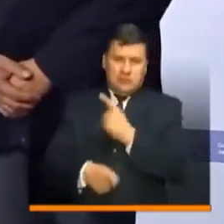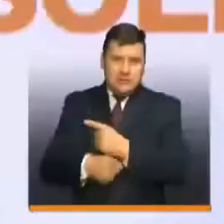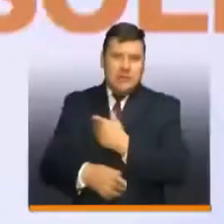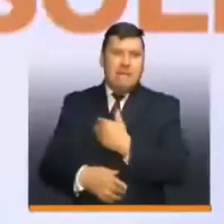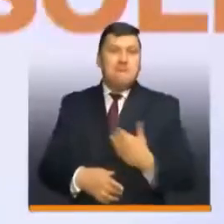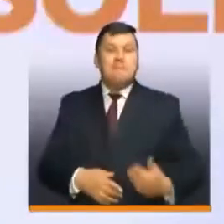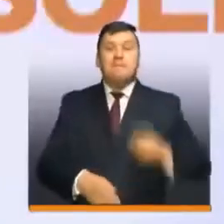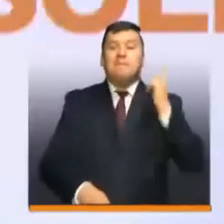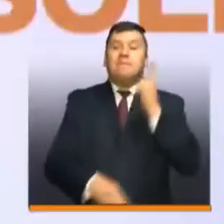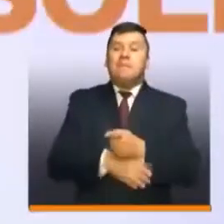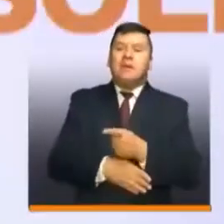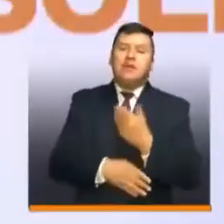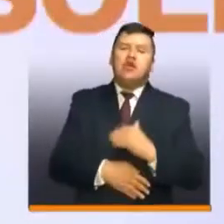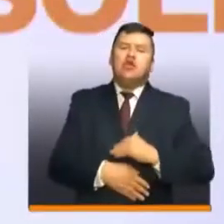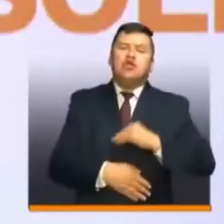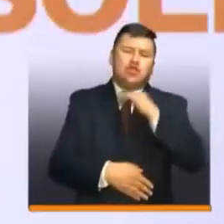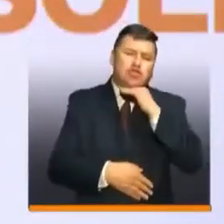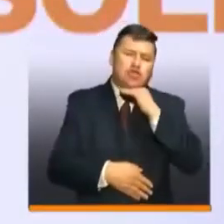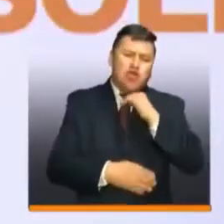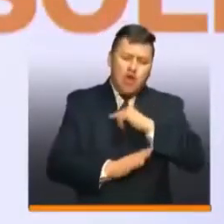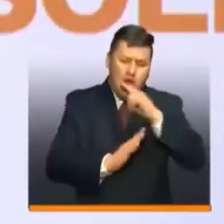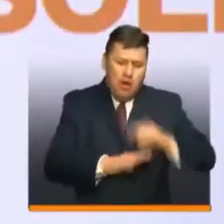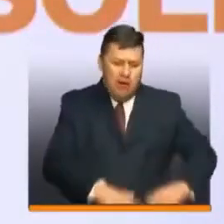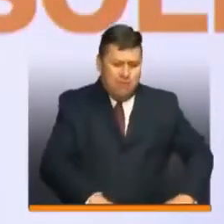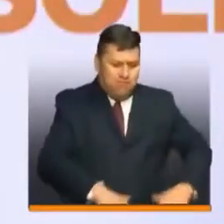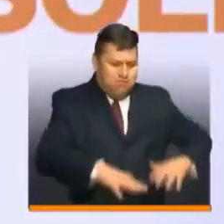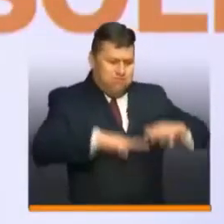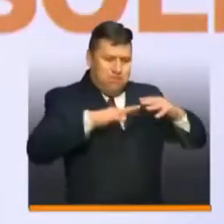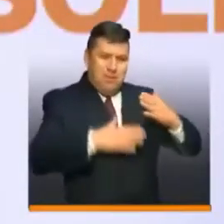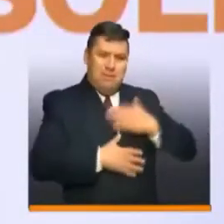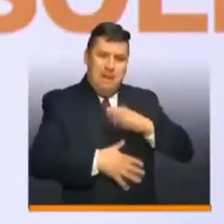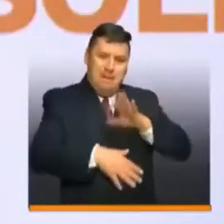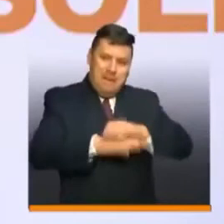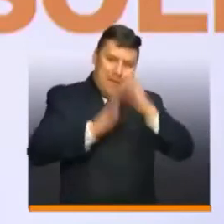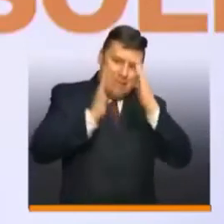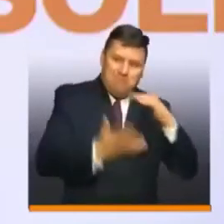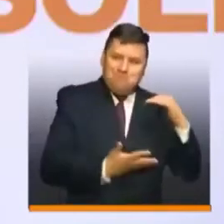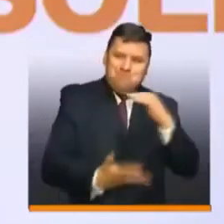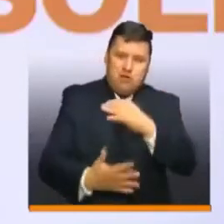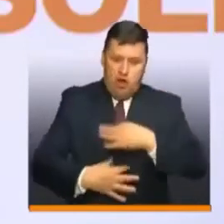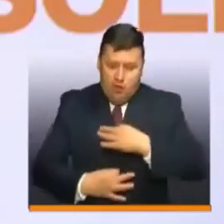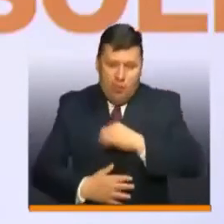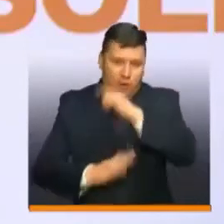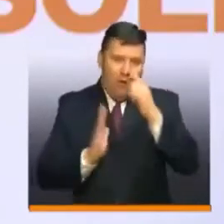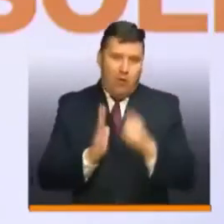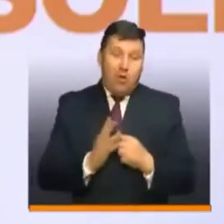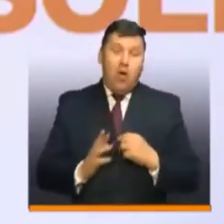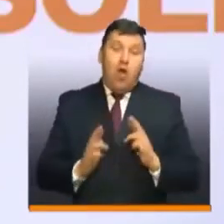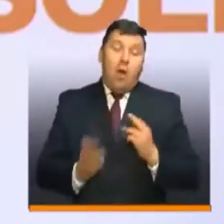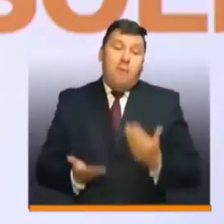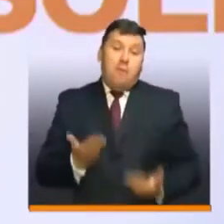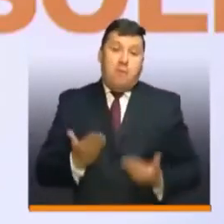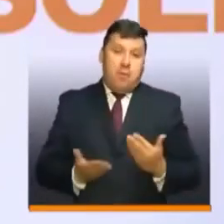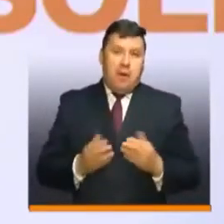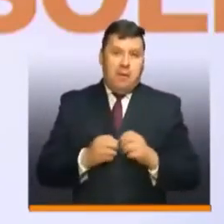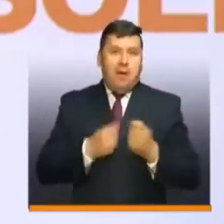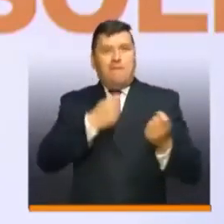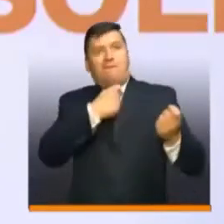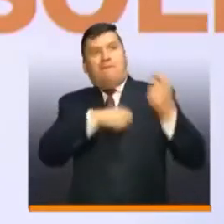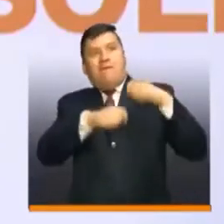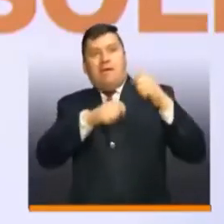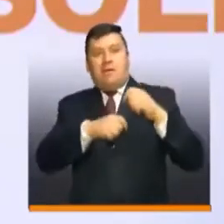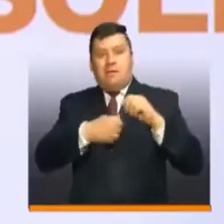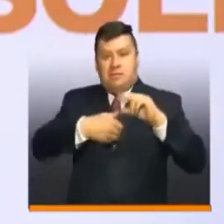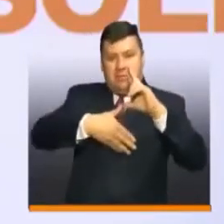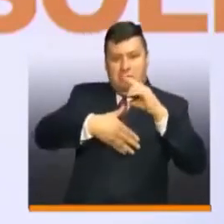tener material más que abundante para nuestros médicos pero también queremos ver la posibilidad que se puedan exportar toda